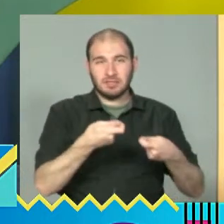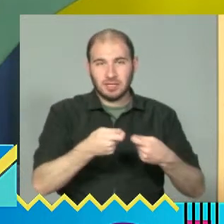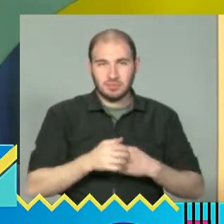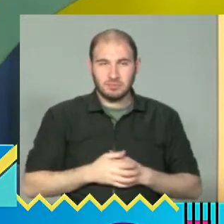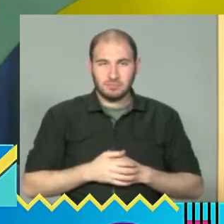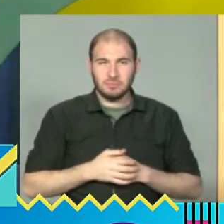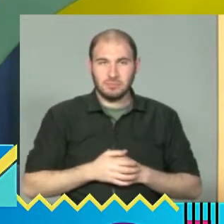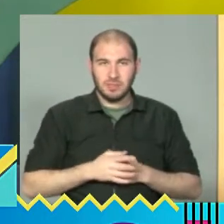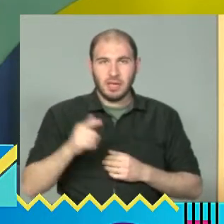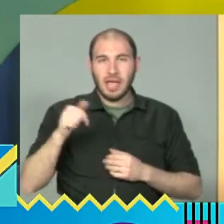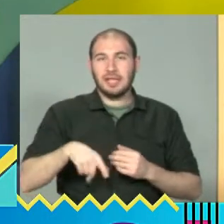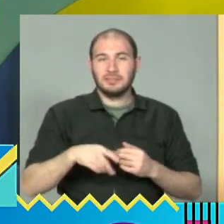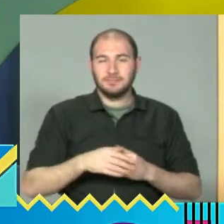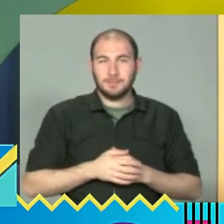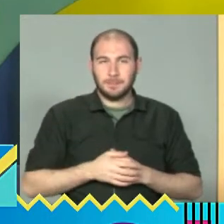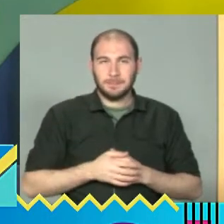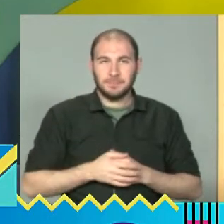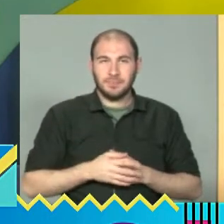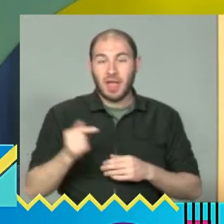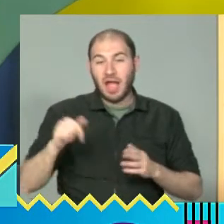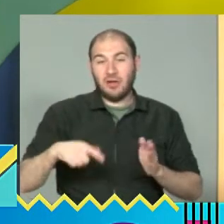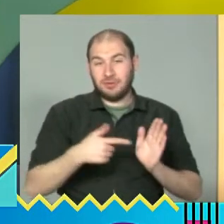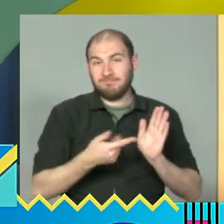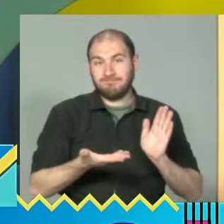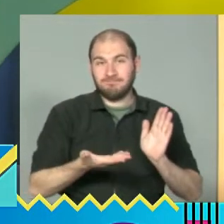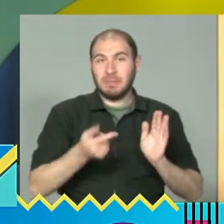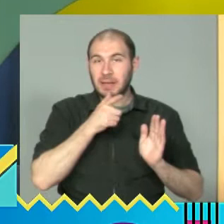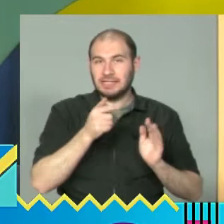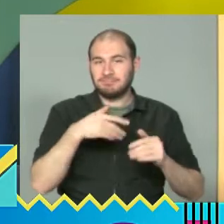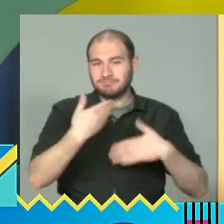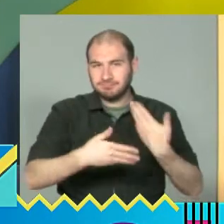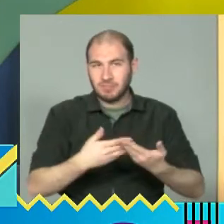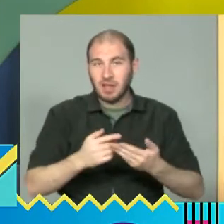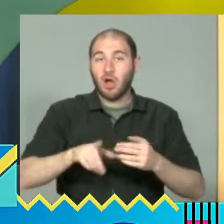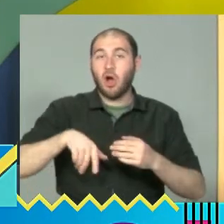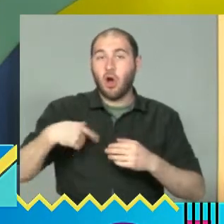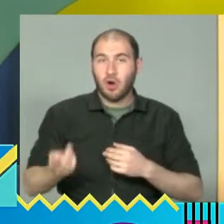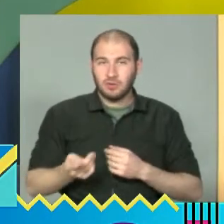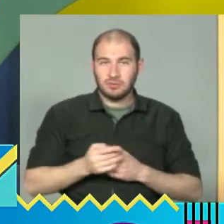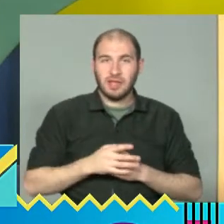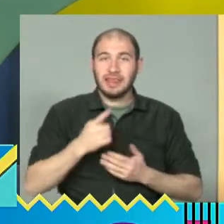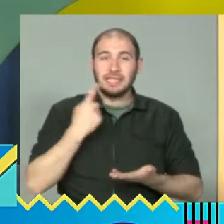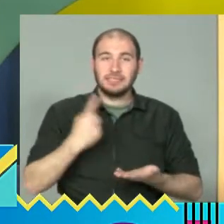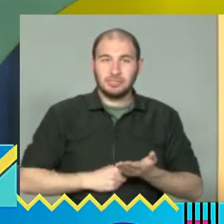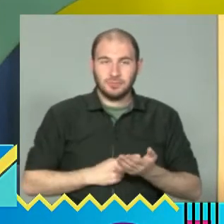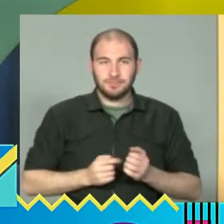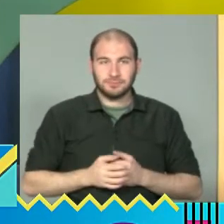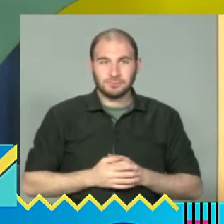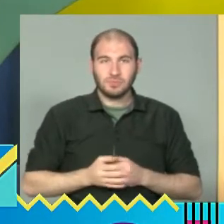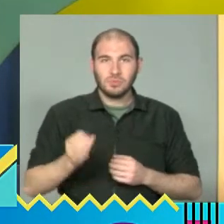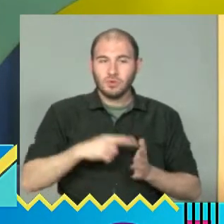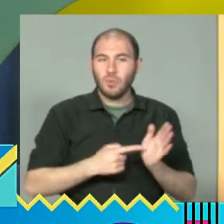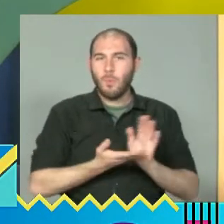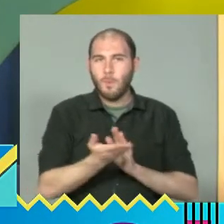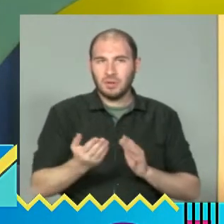Por lo cual digo, esta es la situación que creo que se configura. Lo otro son las medidas o las